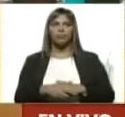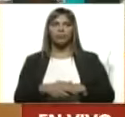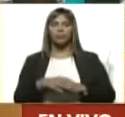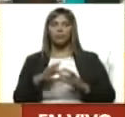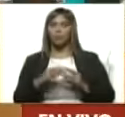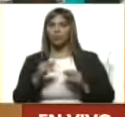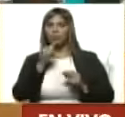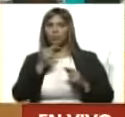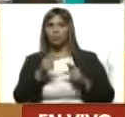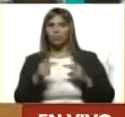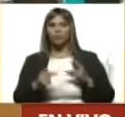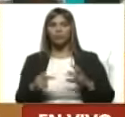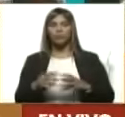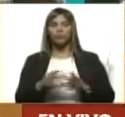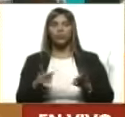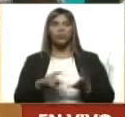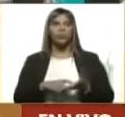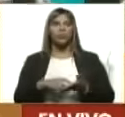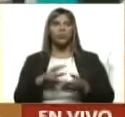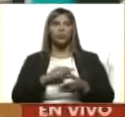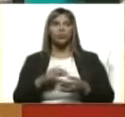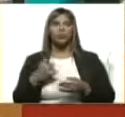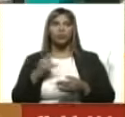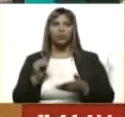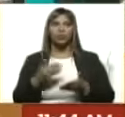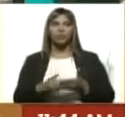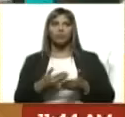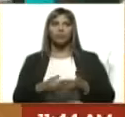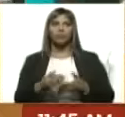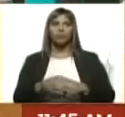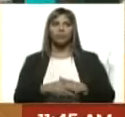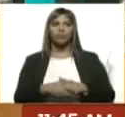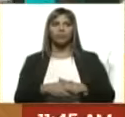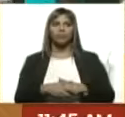cómo vamos, pa, pa, pa. Nosotros sí tenemos nuestros testigos.